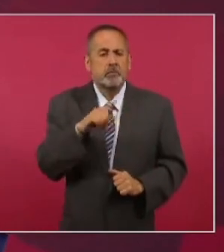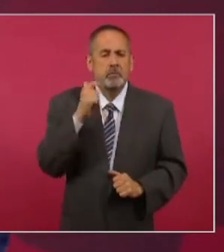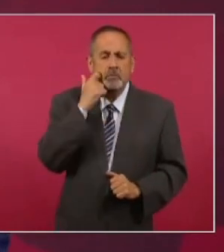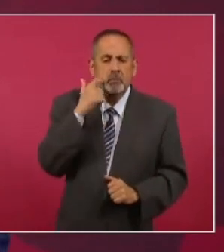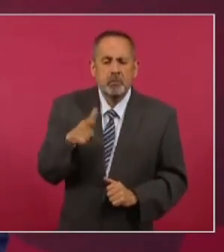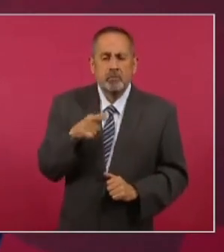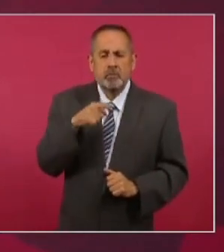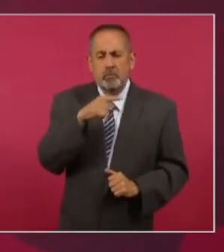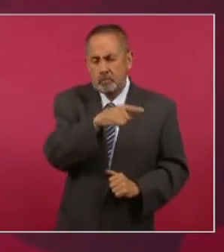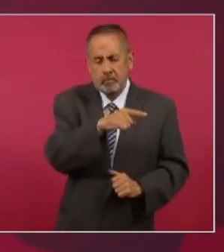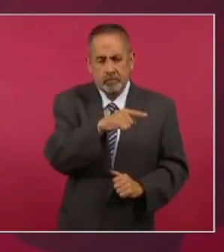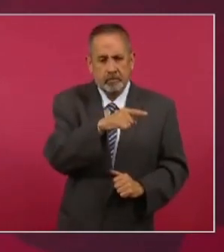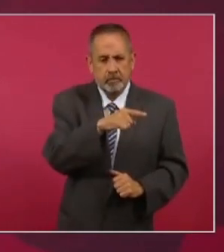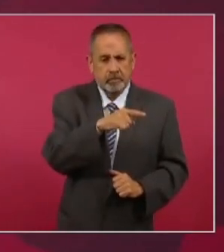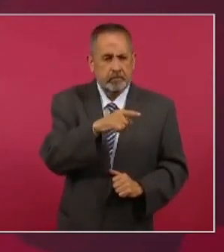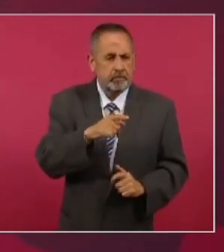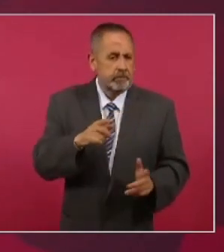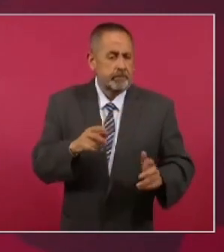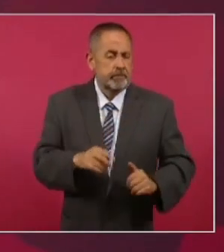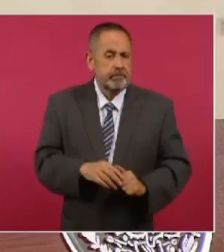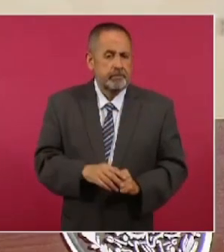que